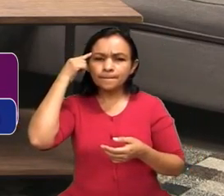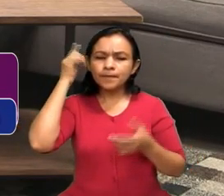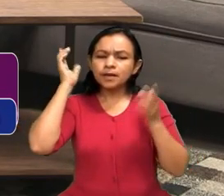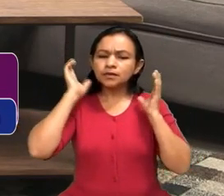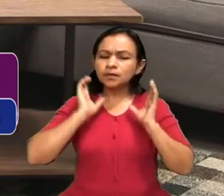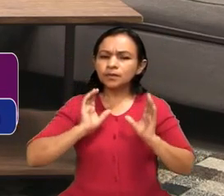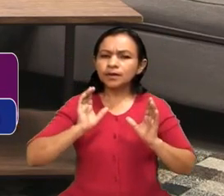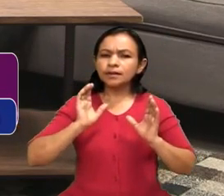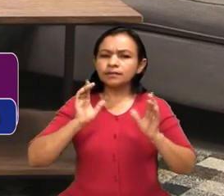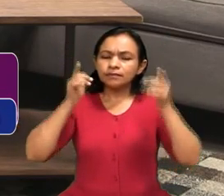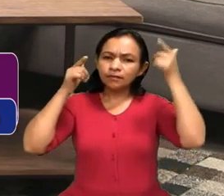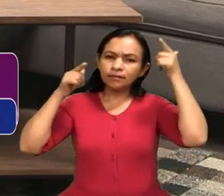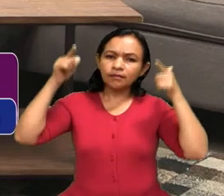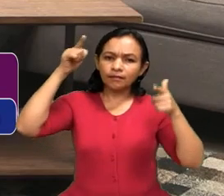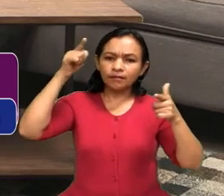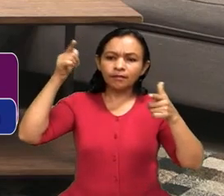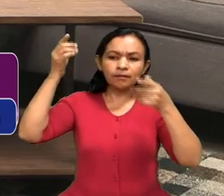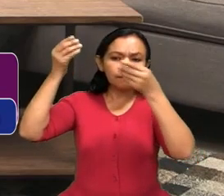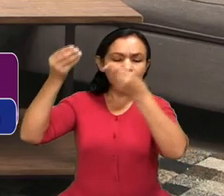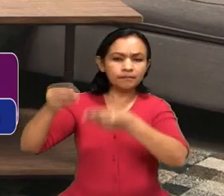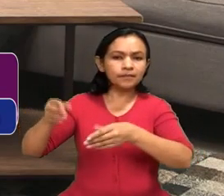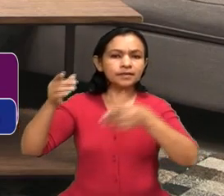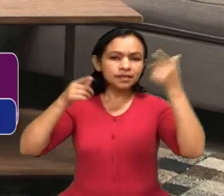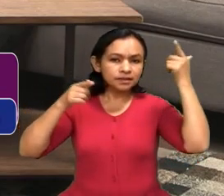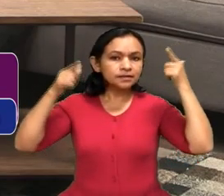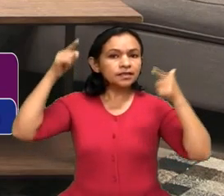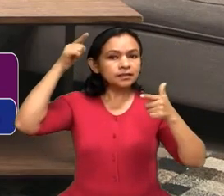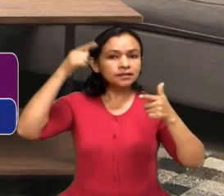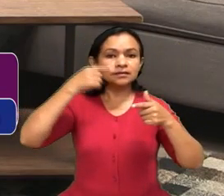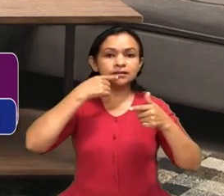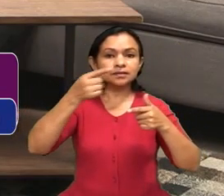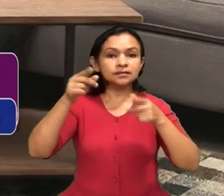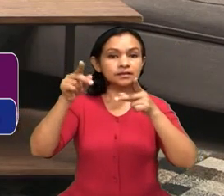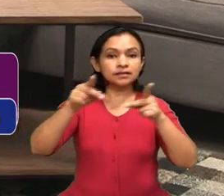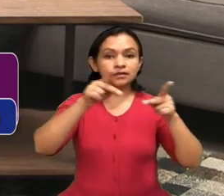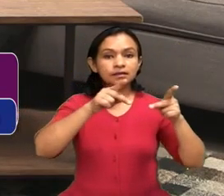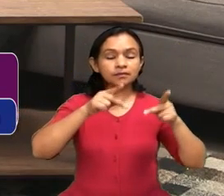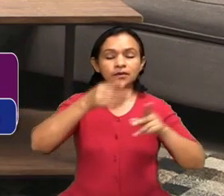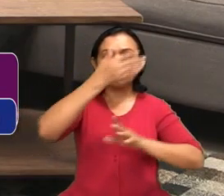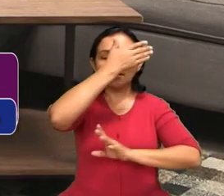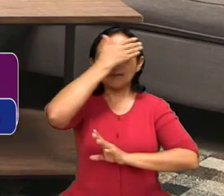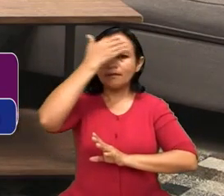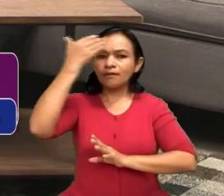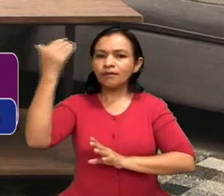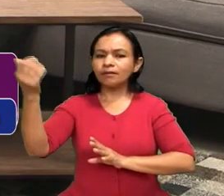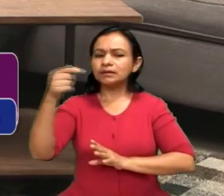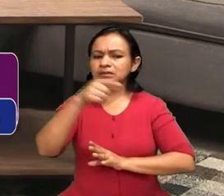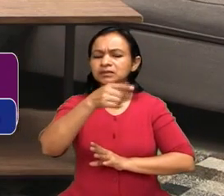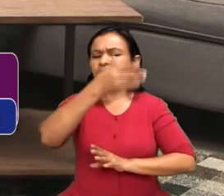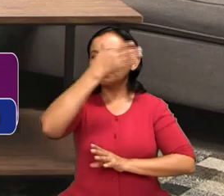cuerpo de Sandino, la gente lo iba a olvidar.